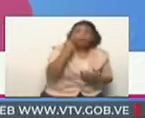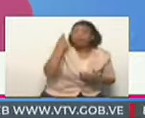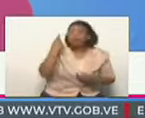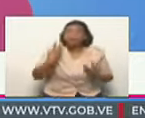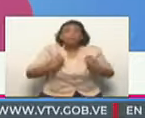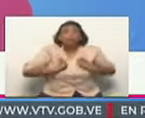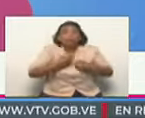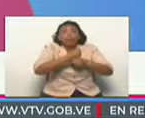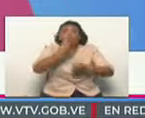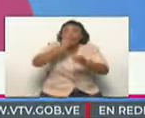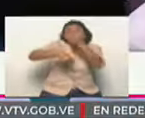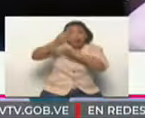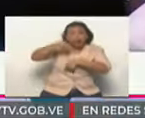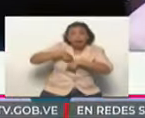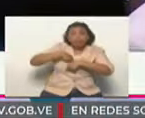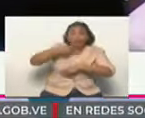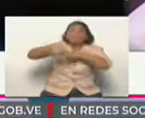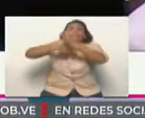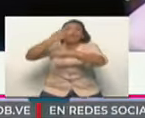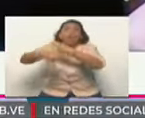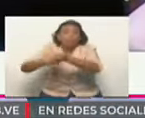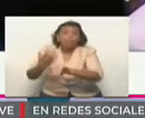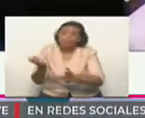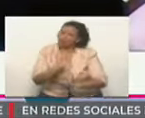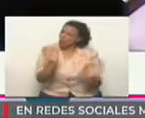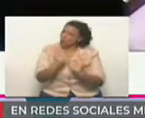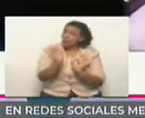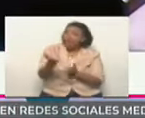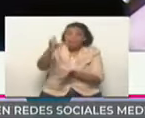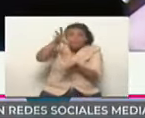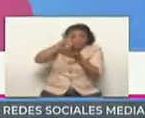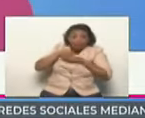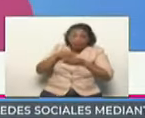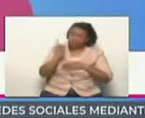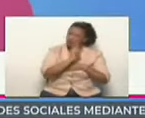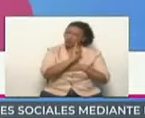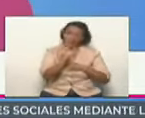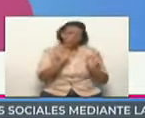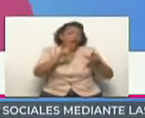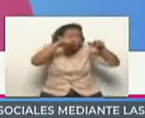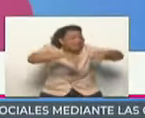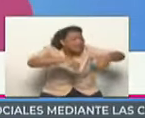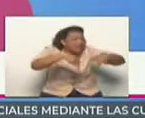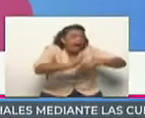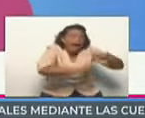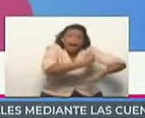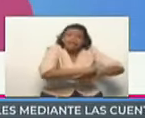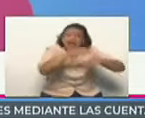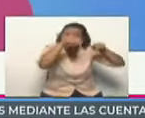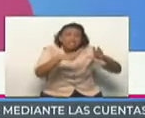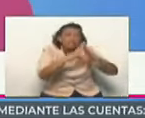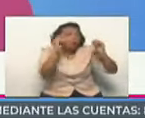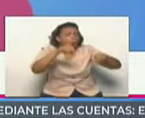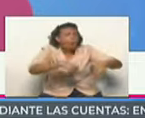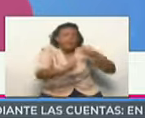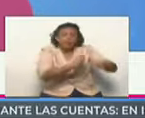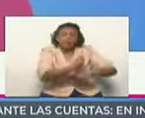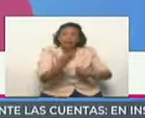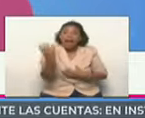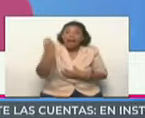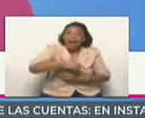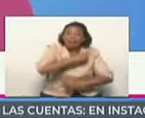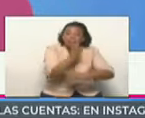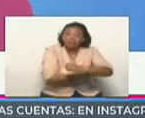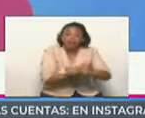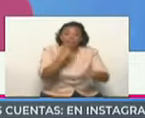esperar importaciones para los productos que ellos realizan, ¿verdad? Porque uno de los grandes motores de aquí en